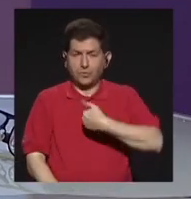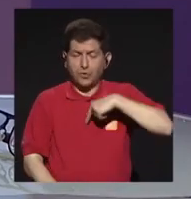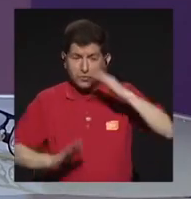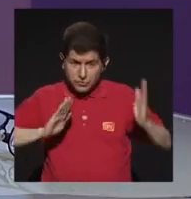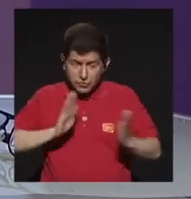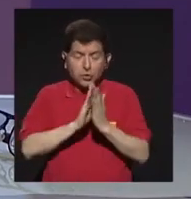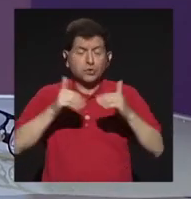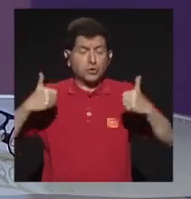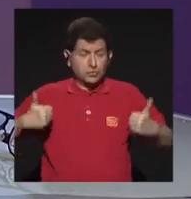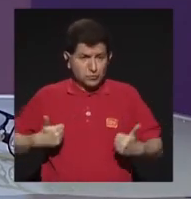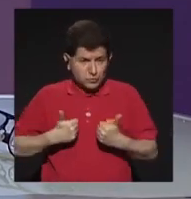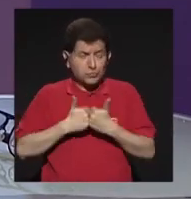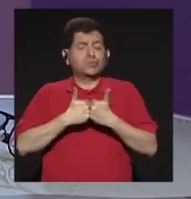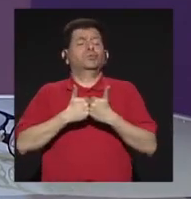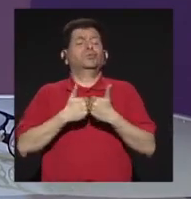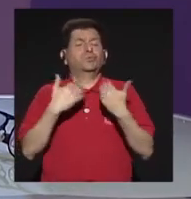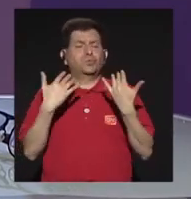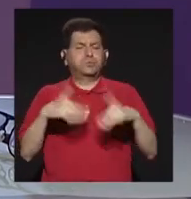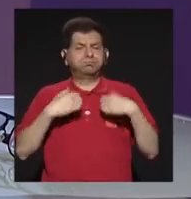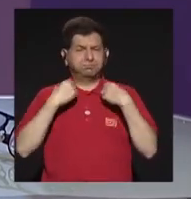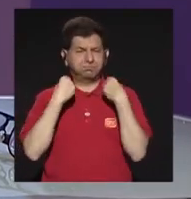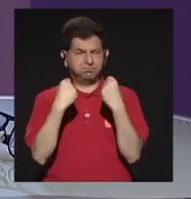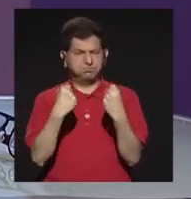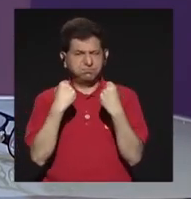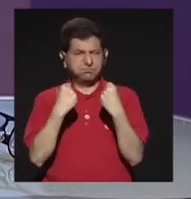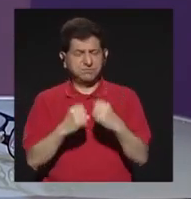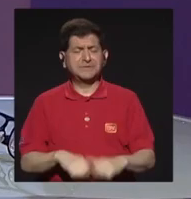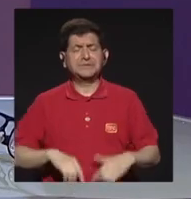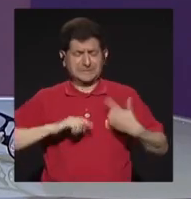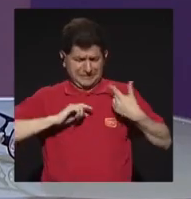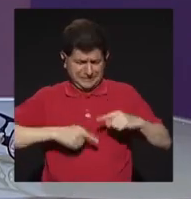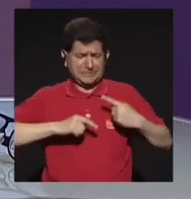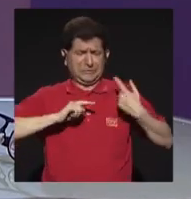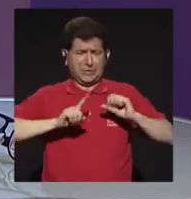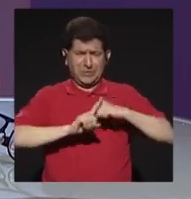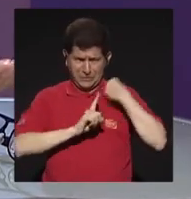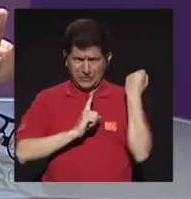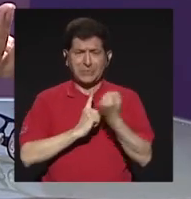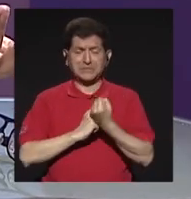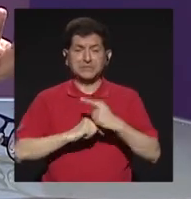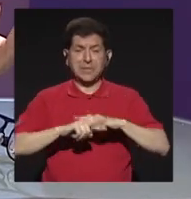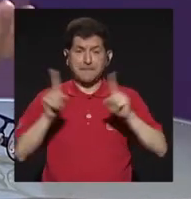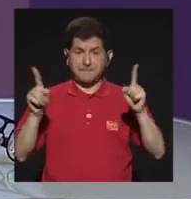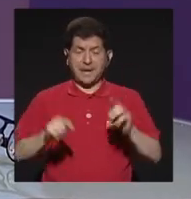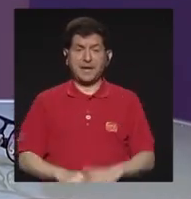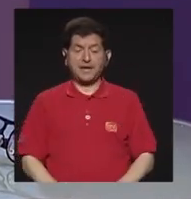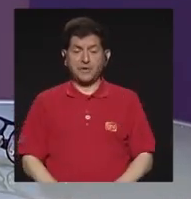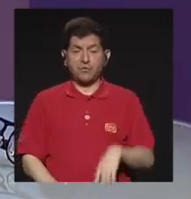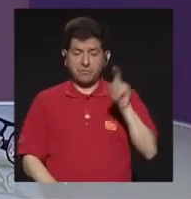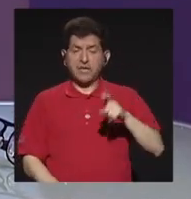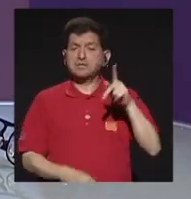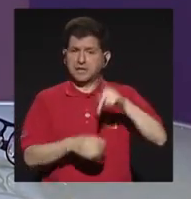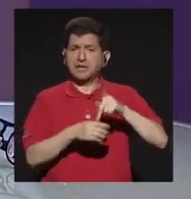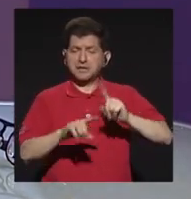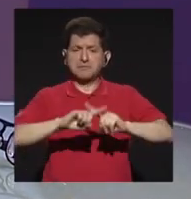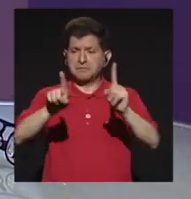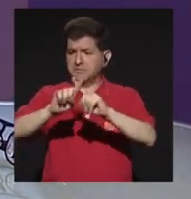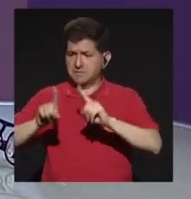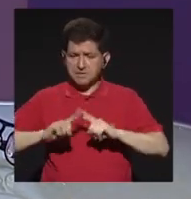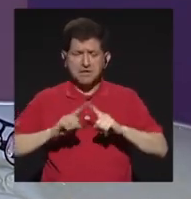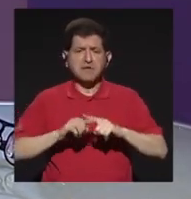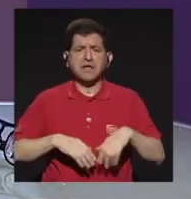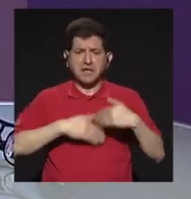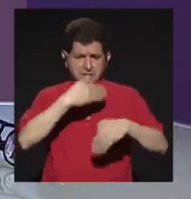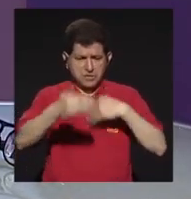pues a retos muy muy fuertes muy dolorosos pero debemos estar presentes desde diferentes